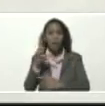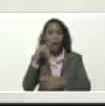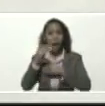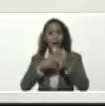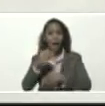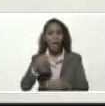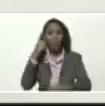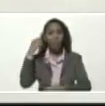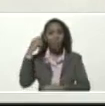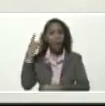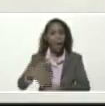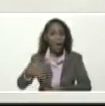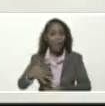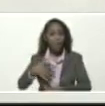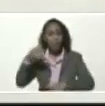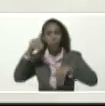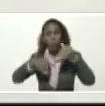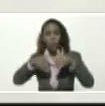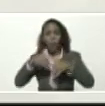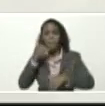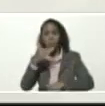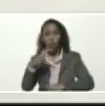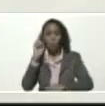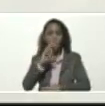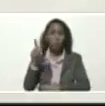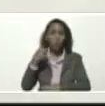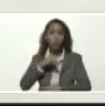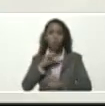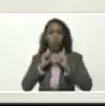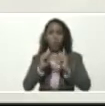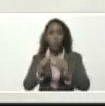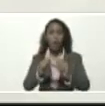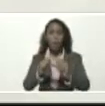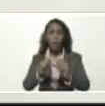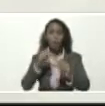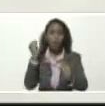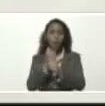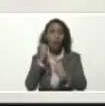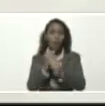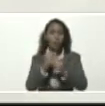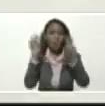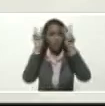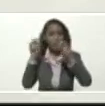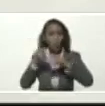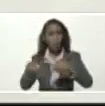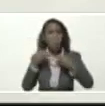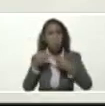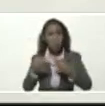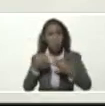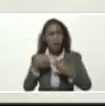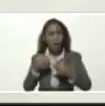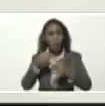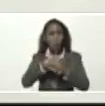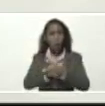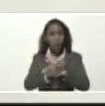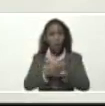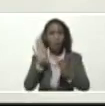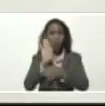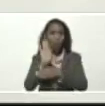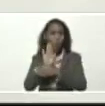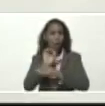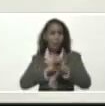derecho soberano al voto. Ahí estaremos y seguimos trabajando e investigando para resguardar, proteger